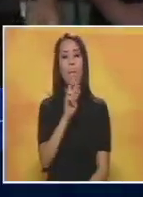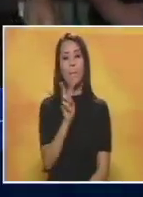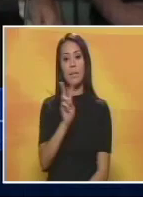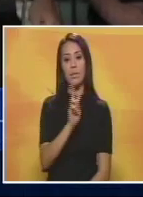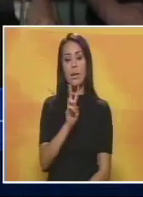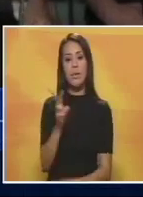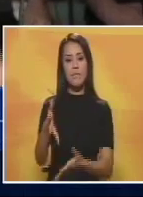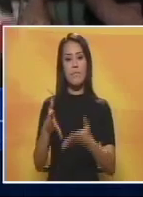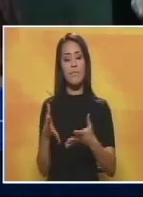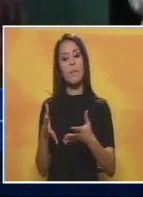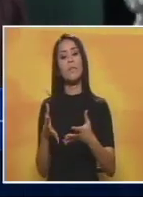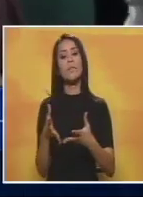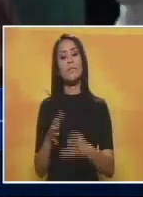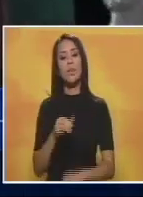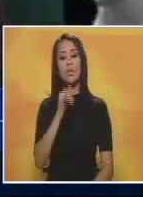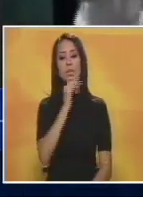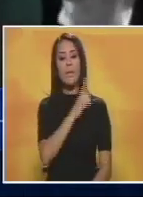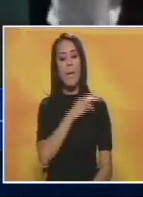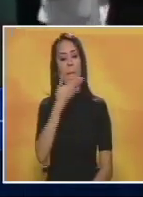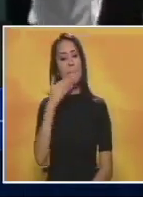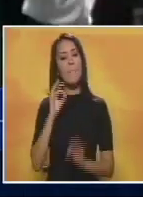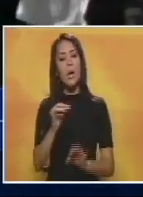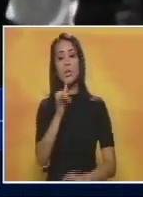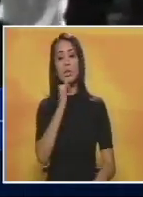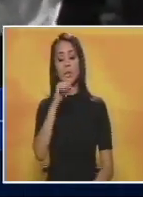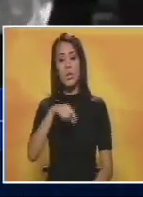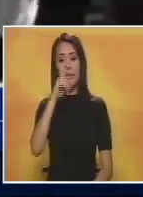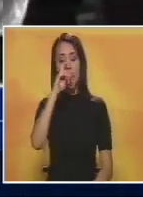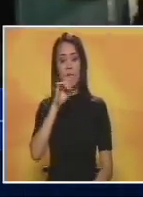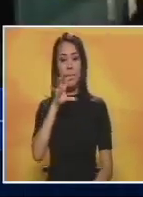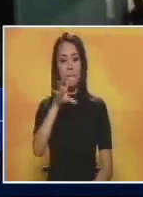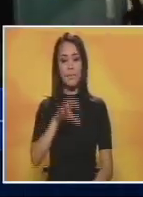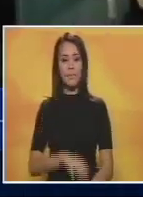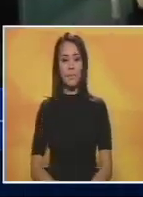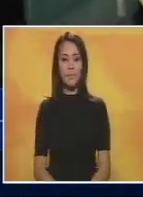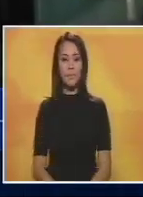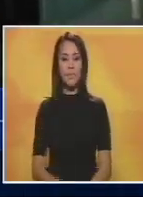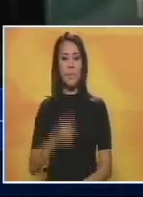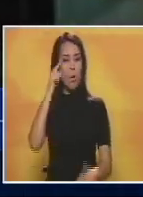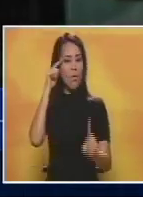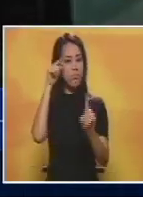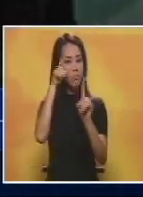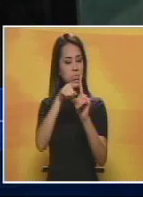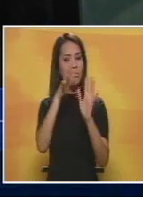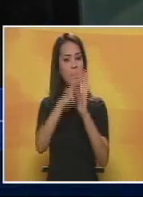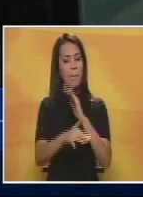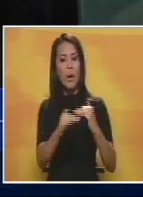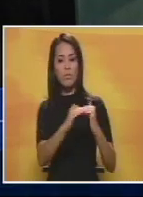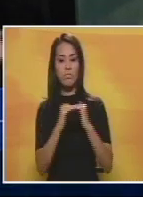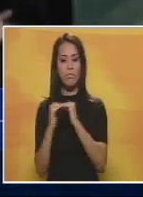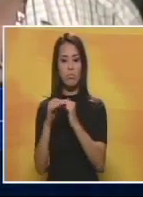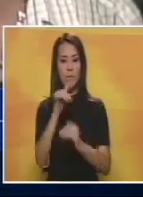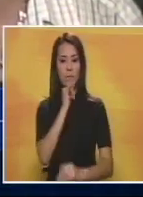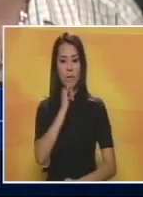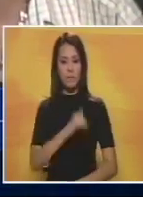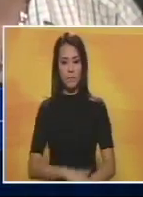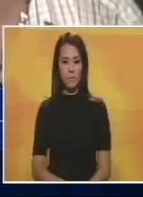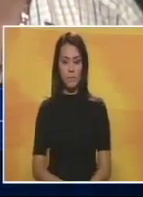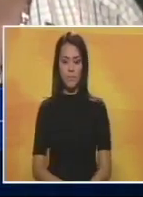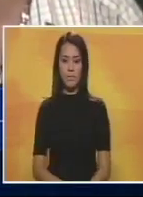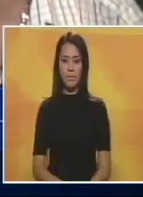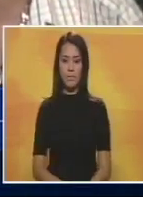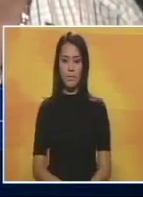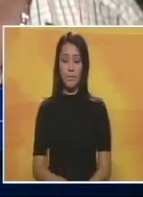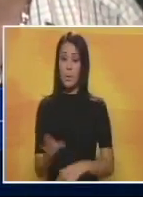siendo premiado Noticiero Venevisión como el mejor noticiero del año en el país por su objetividad y equilibrio informativo. En una gala